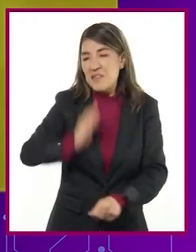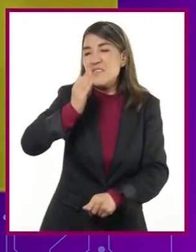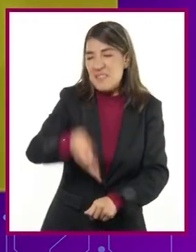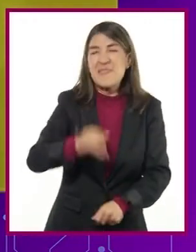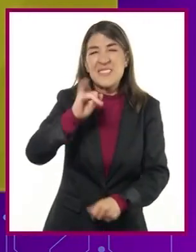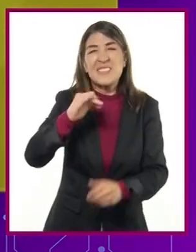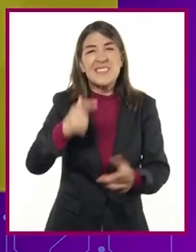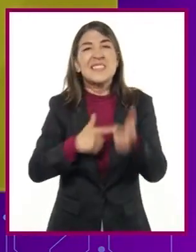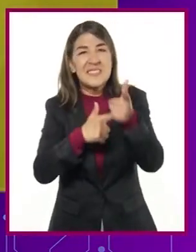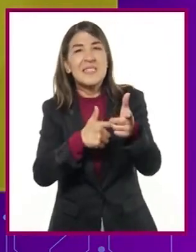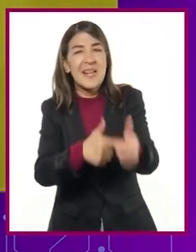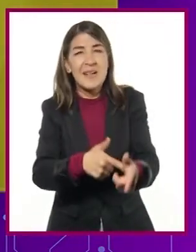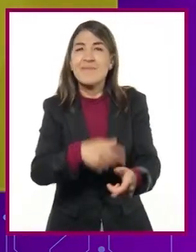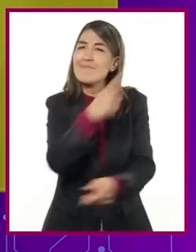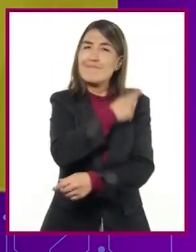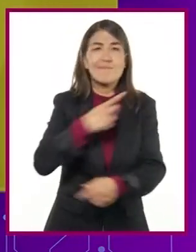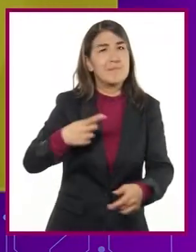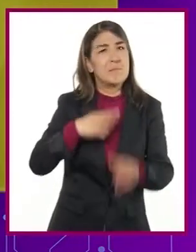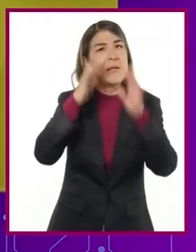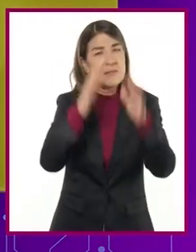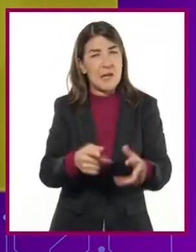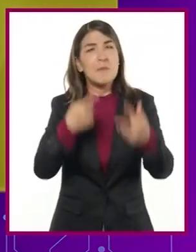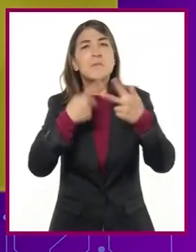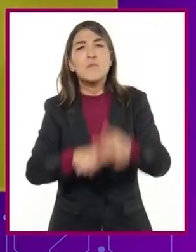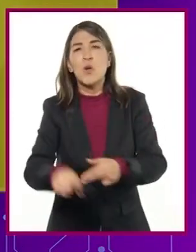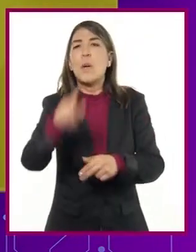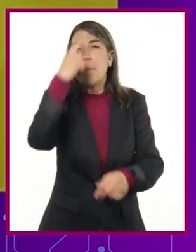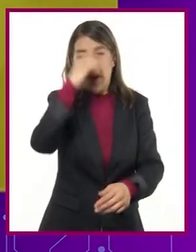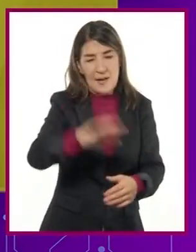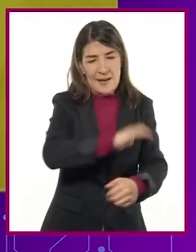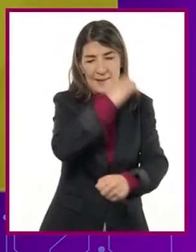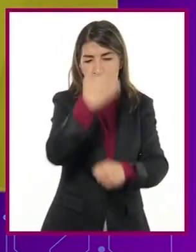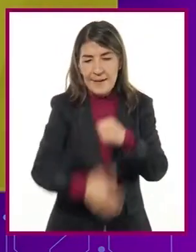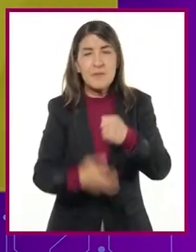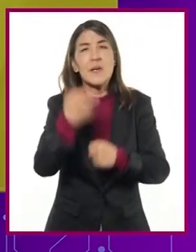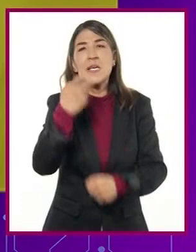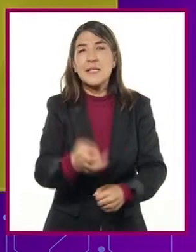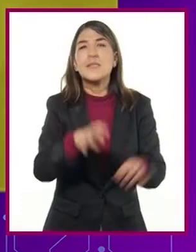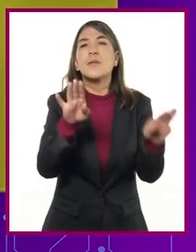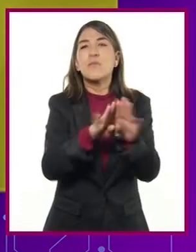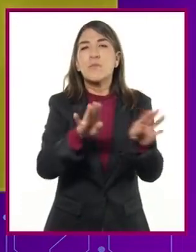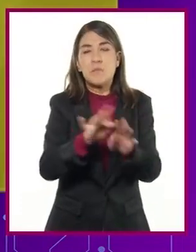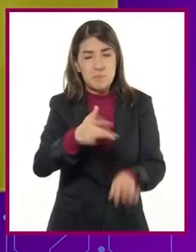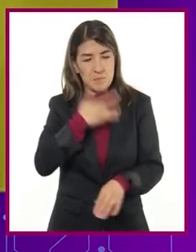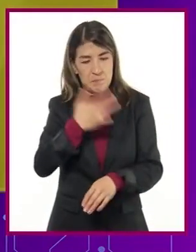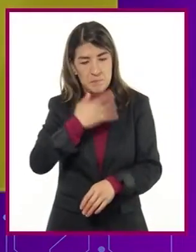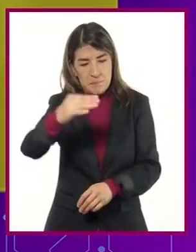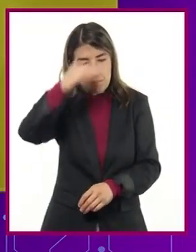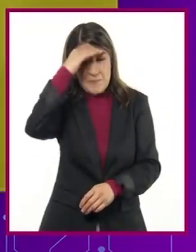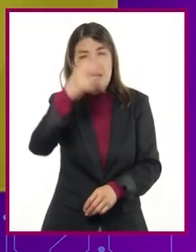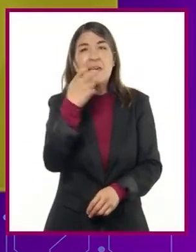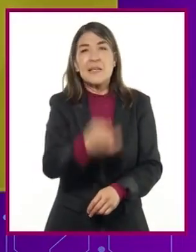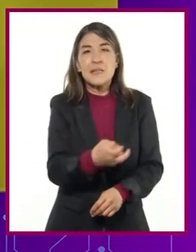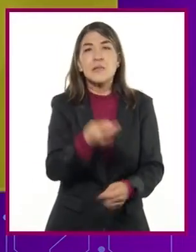fomentamos. Podemos empezar en nuestro entorno, podemos empezar haciendo conciencia y praxis en nuestro equipo de